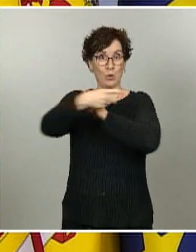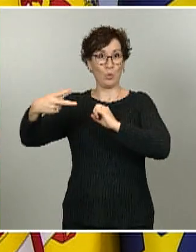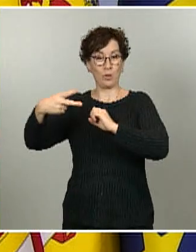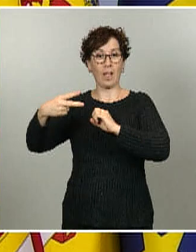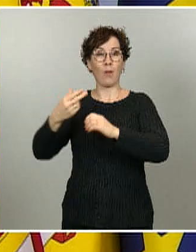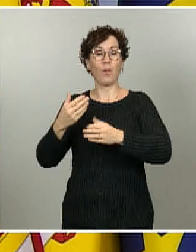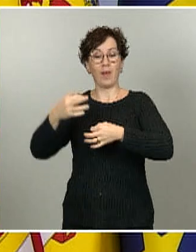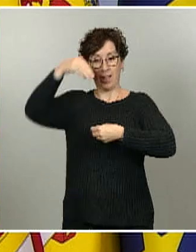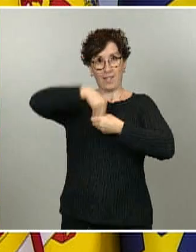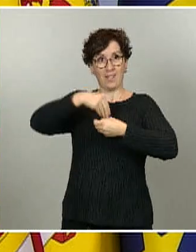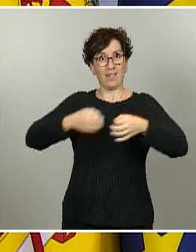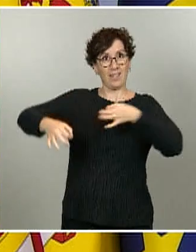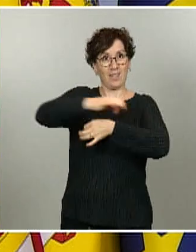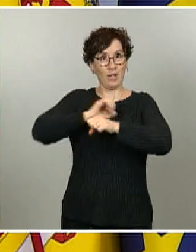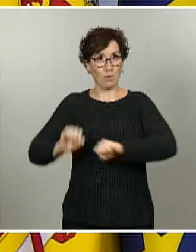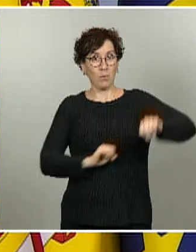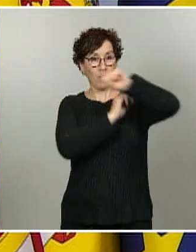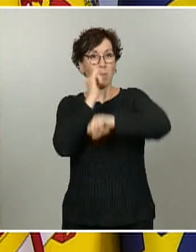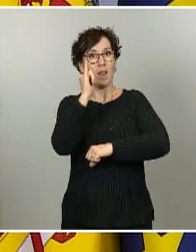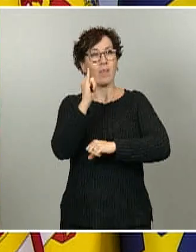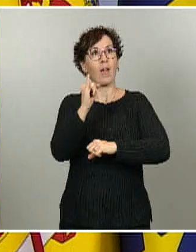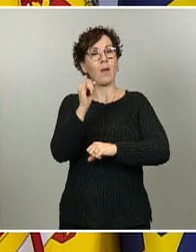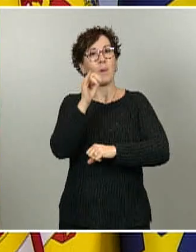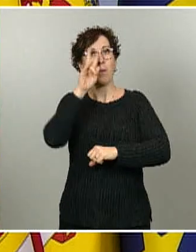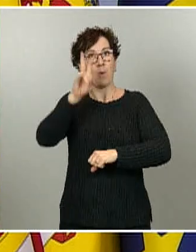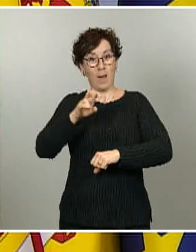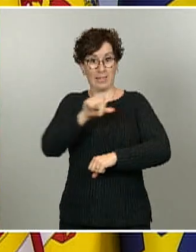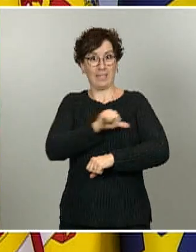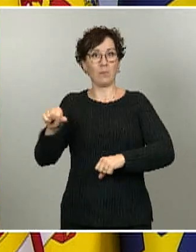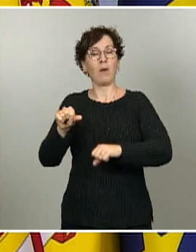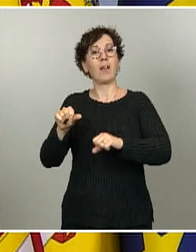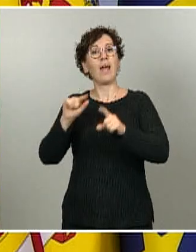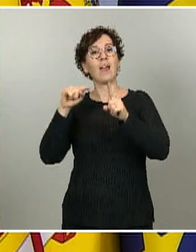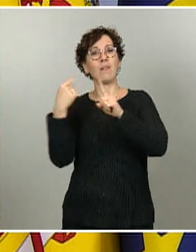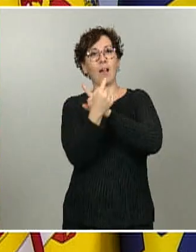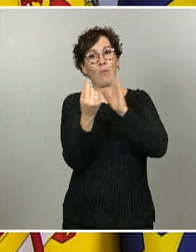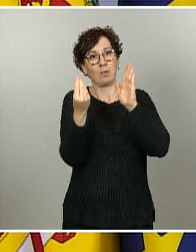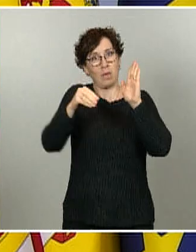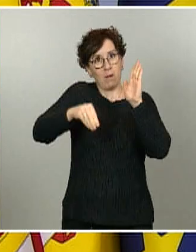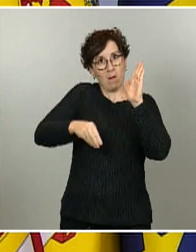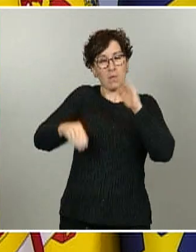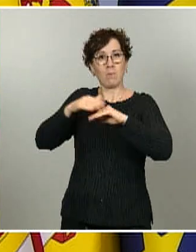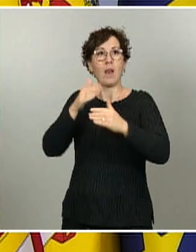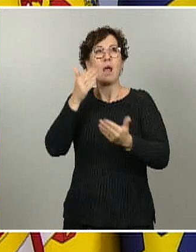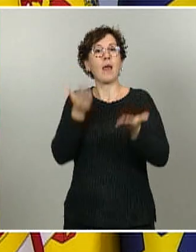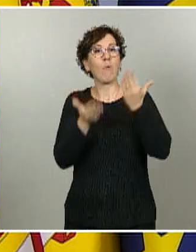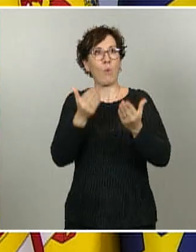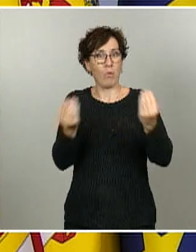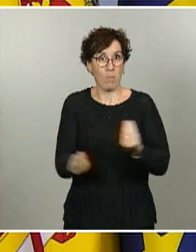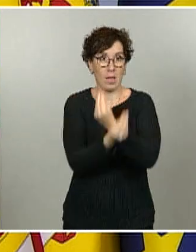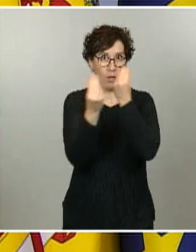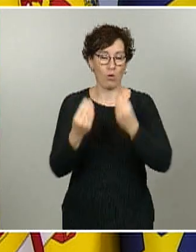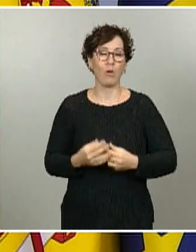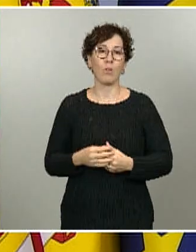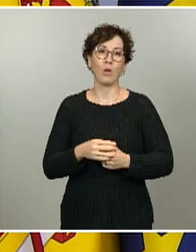nos ha permitido incorporar otros indicadores que favorecen también una mejor evaluación. Y sí que me gustaría